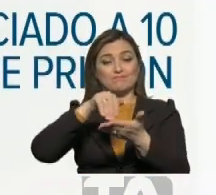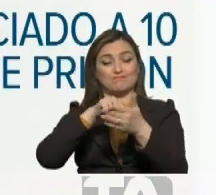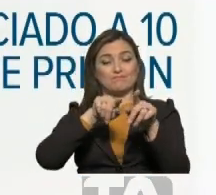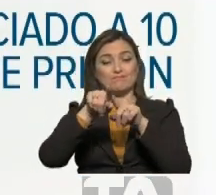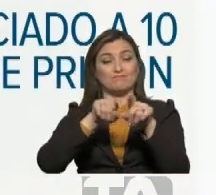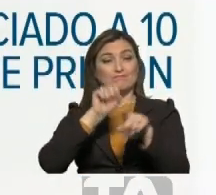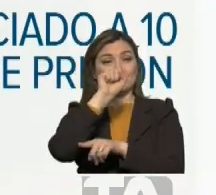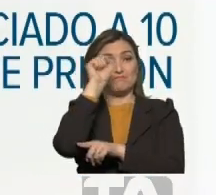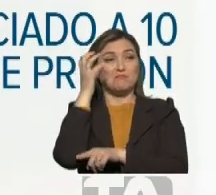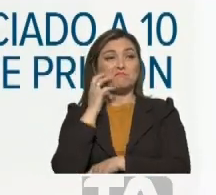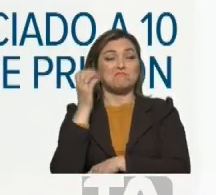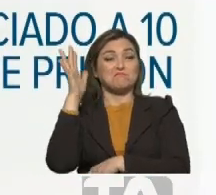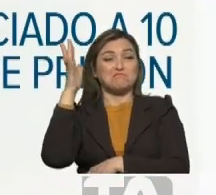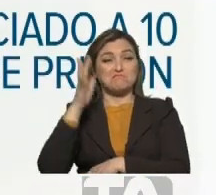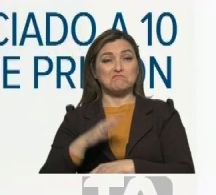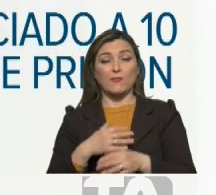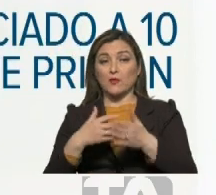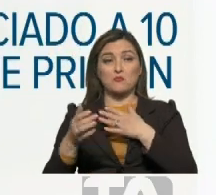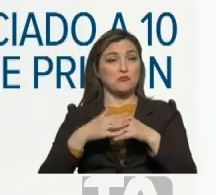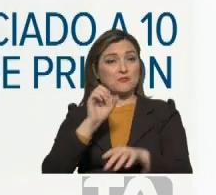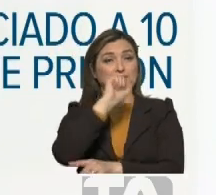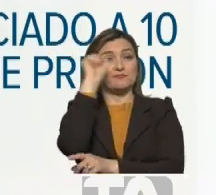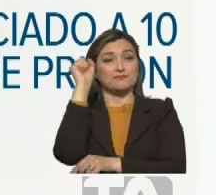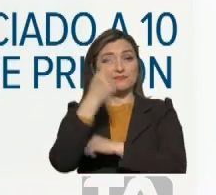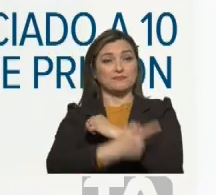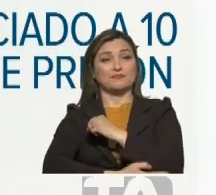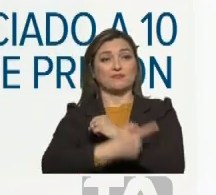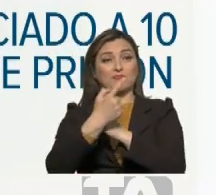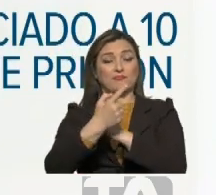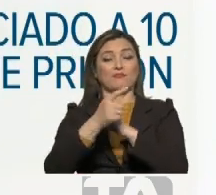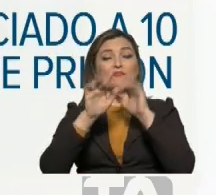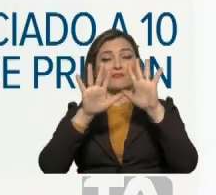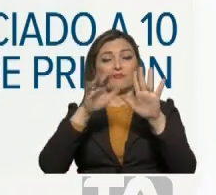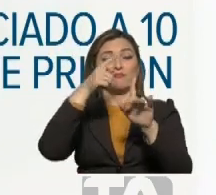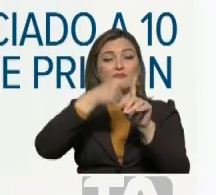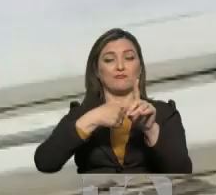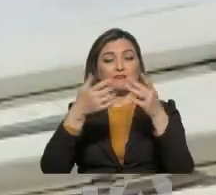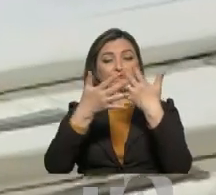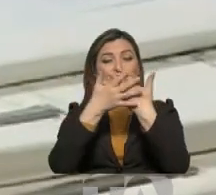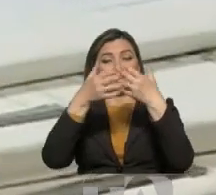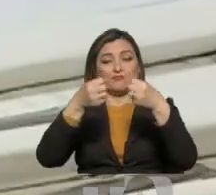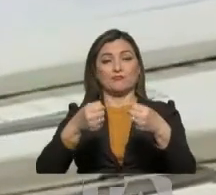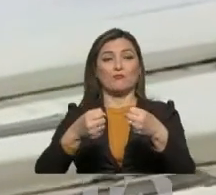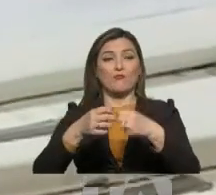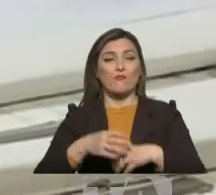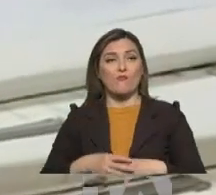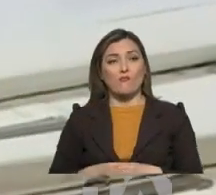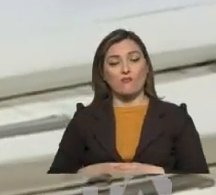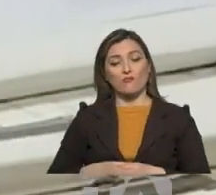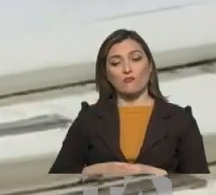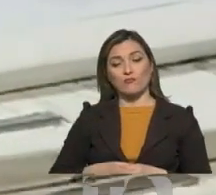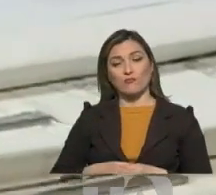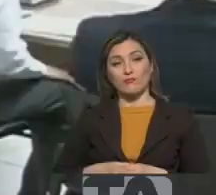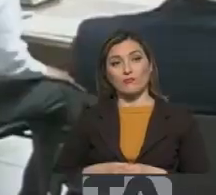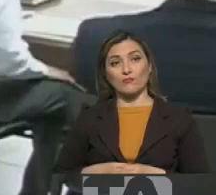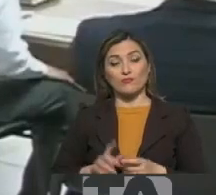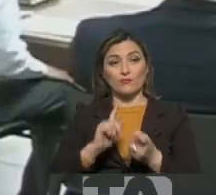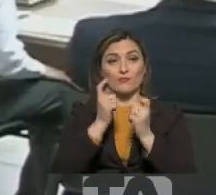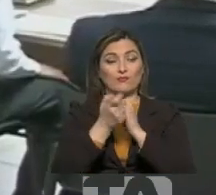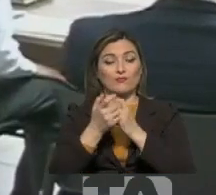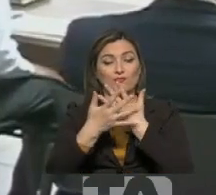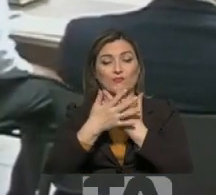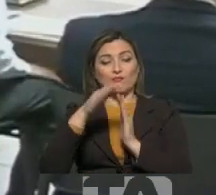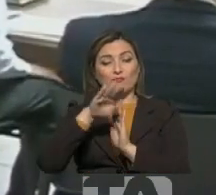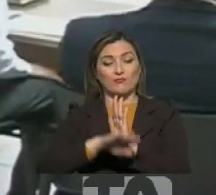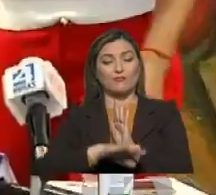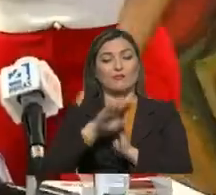a no contar con la experiencia requerida fue sentenciado a 10 es de prisión pero no solo el cambio del tipo penal o los años